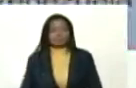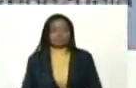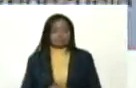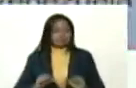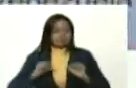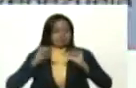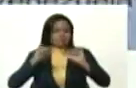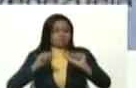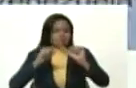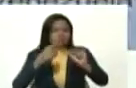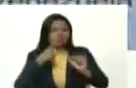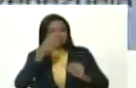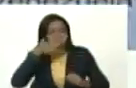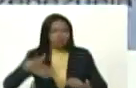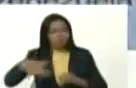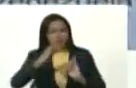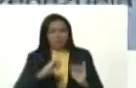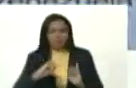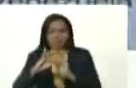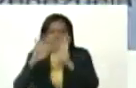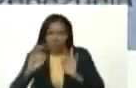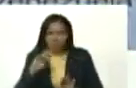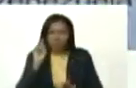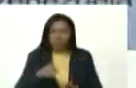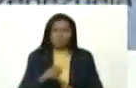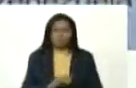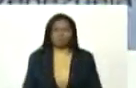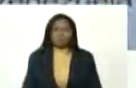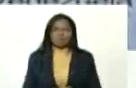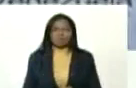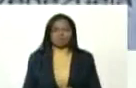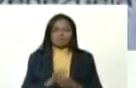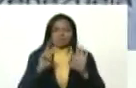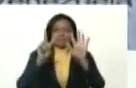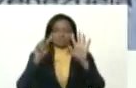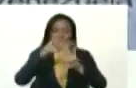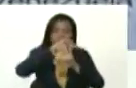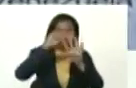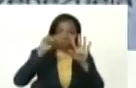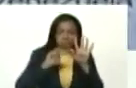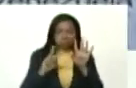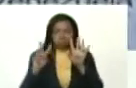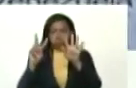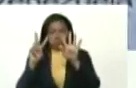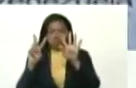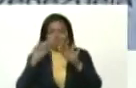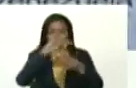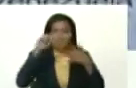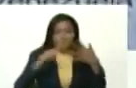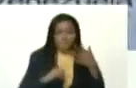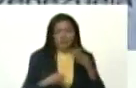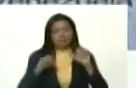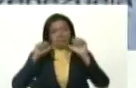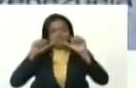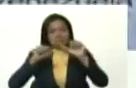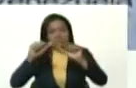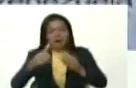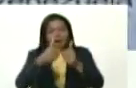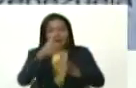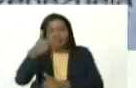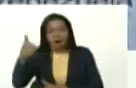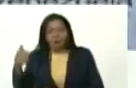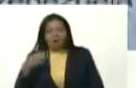Avanzar, le digo a nuestro pueblo. Con las 7 líneas estratégicas, avanzar en cada